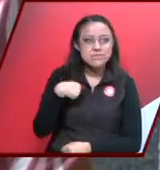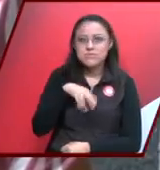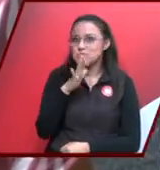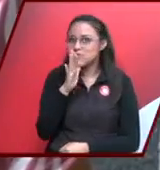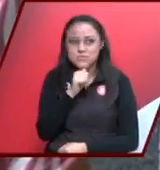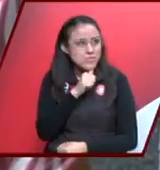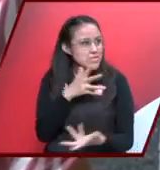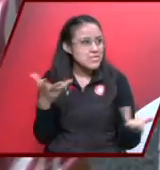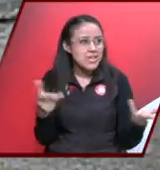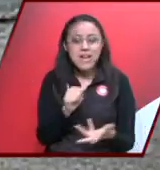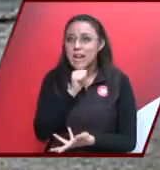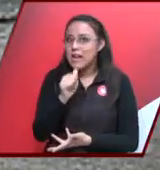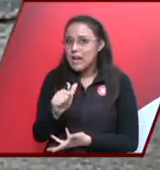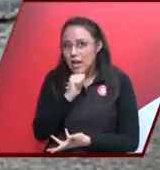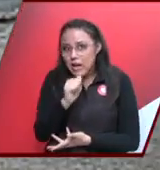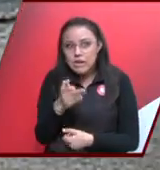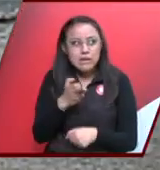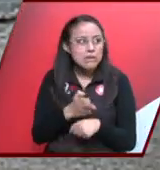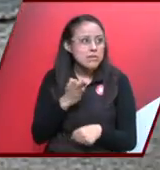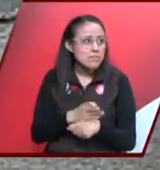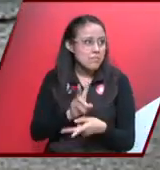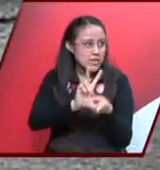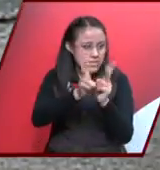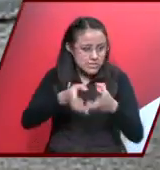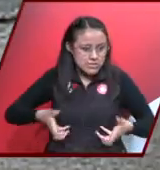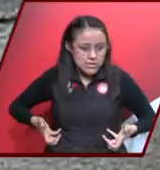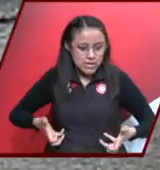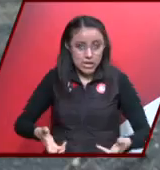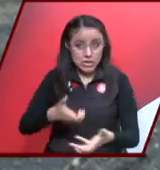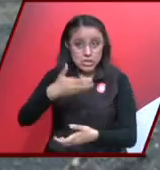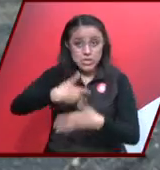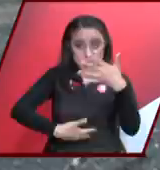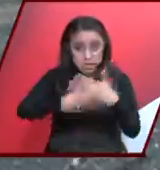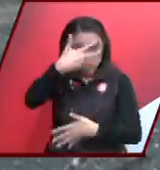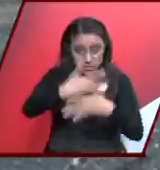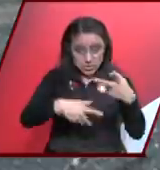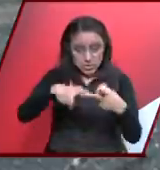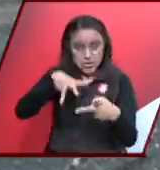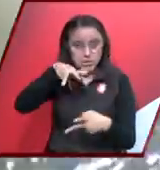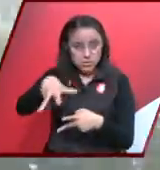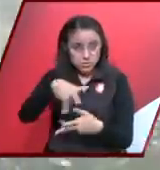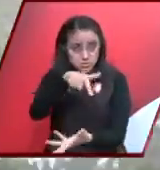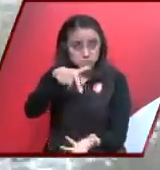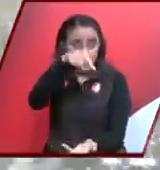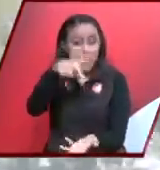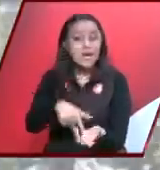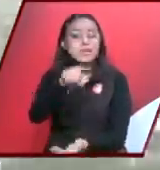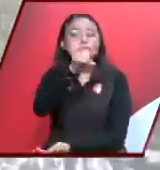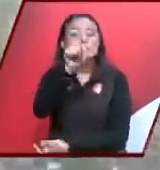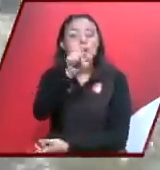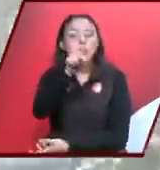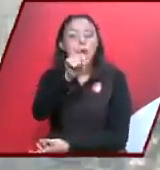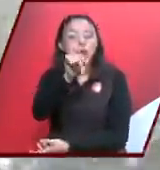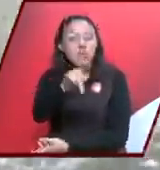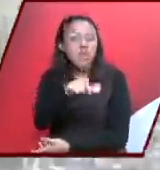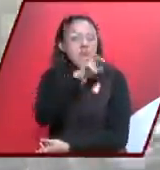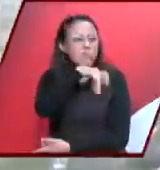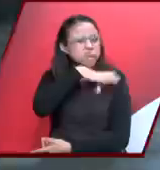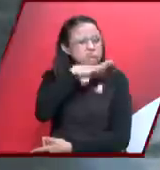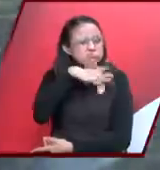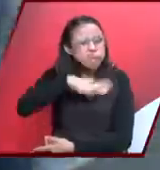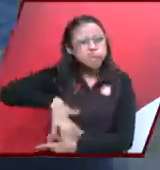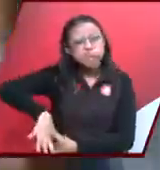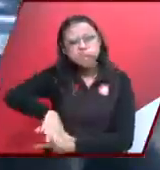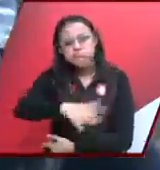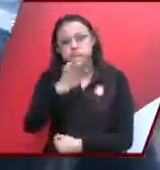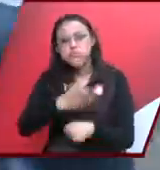ni comer a gusto. Así es como viven vecinos de la calle 15 y 18 de la colonia Zapata, inundados por aguas negras y malos olores